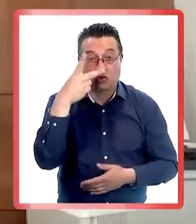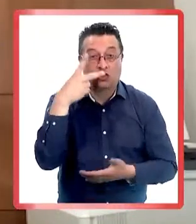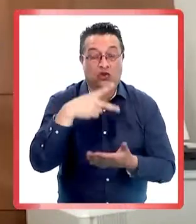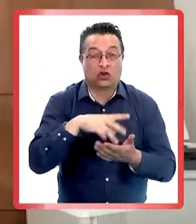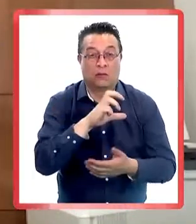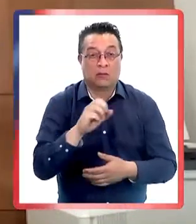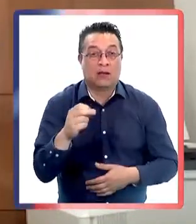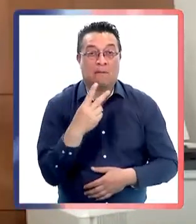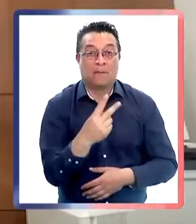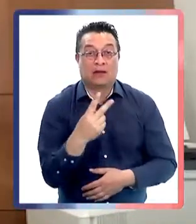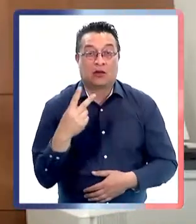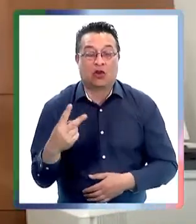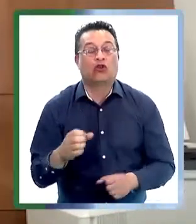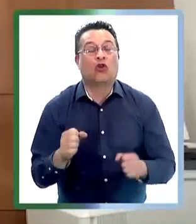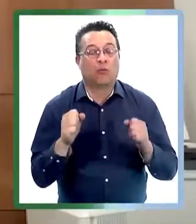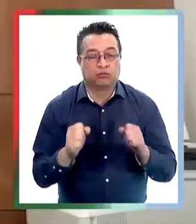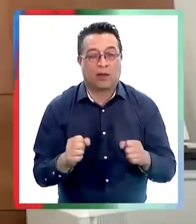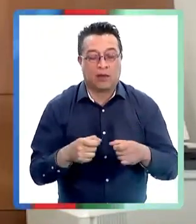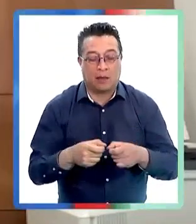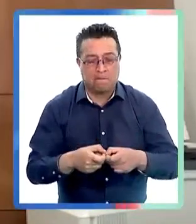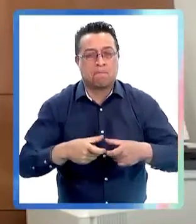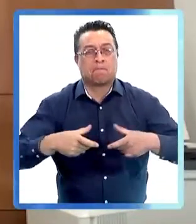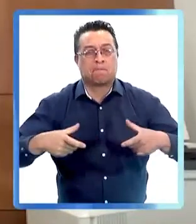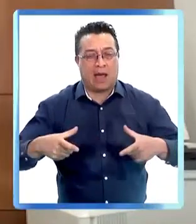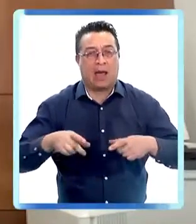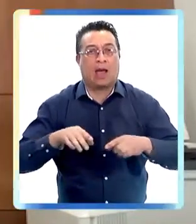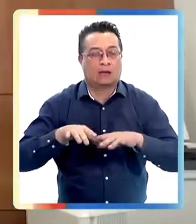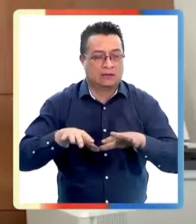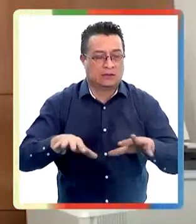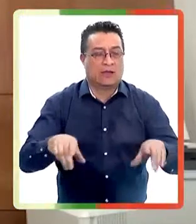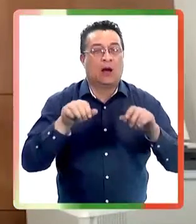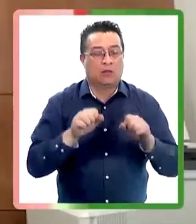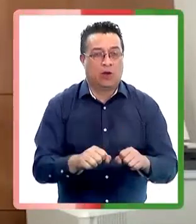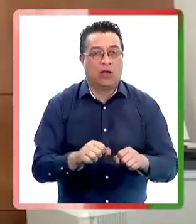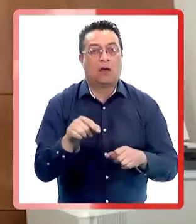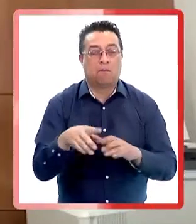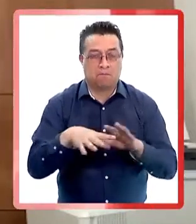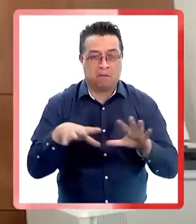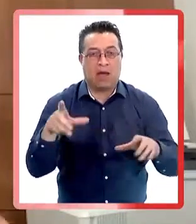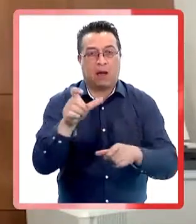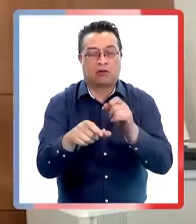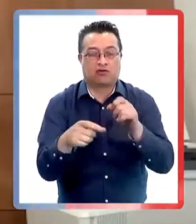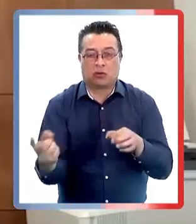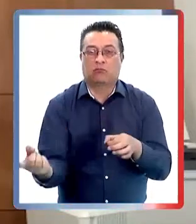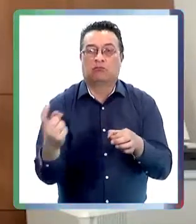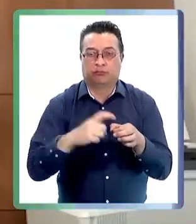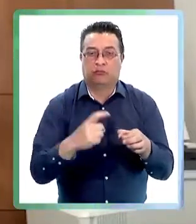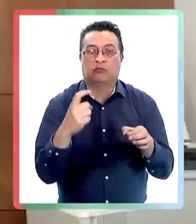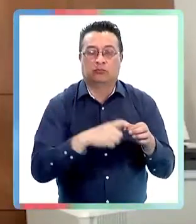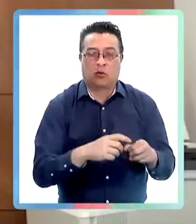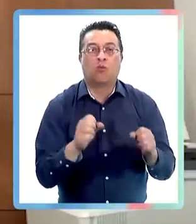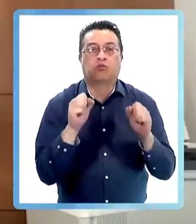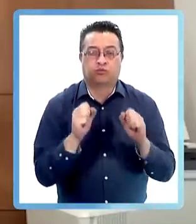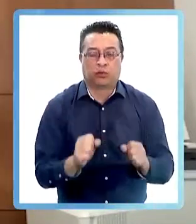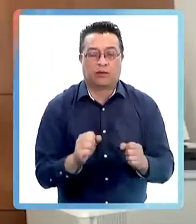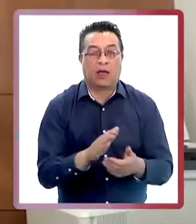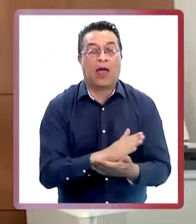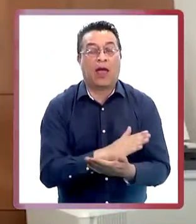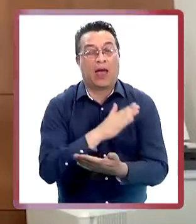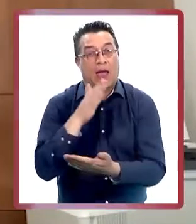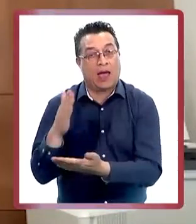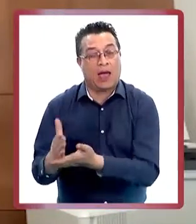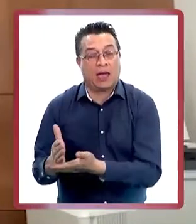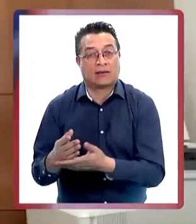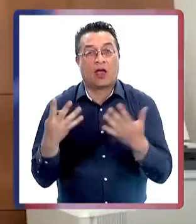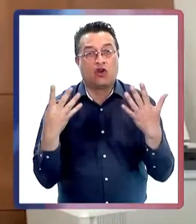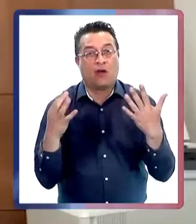año 2022 se puede ampliar la cobertura, es decir, pueden entrar más personas a recibirla,